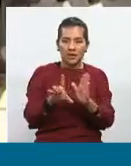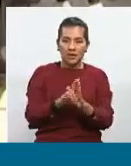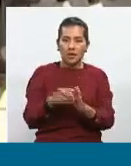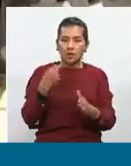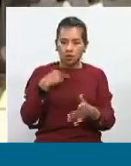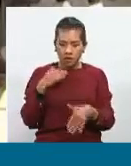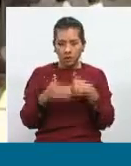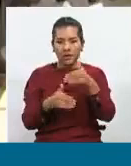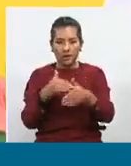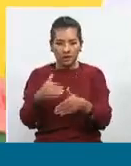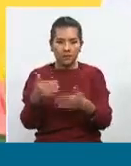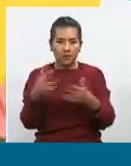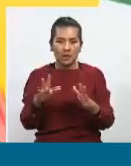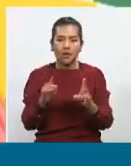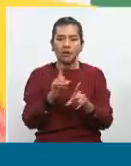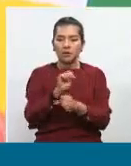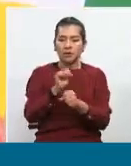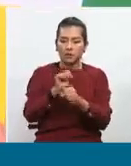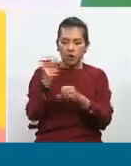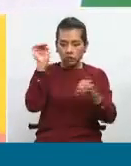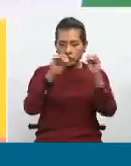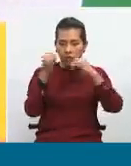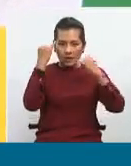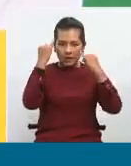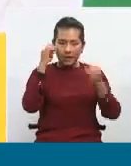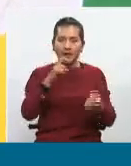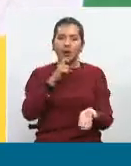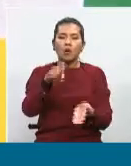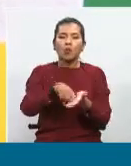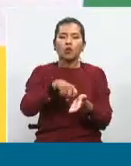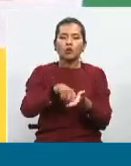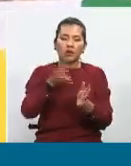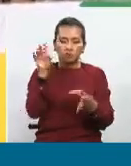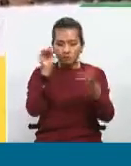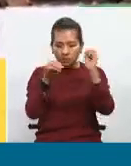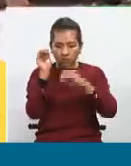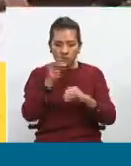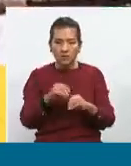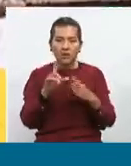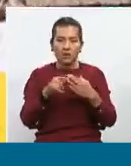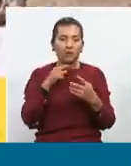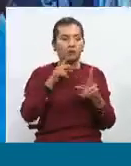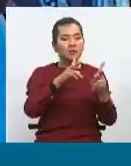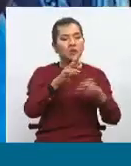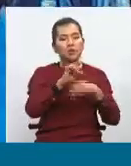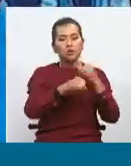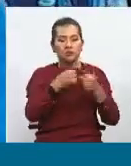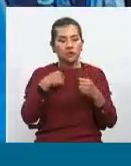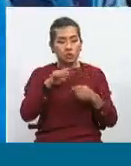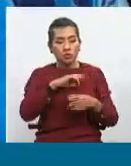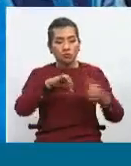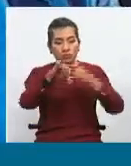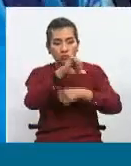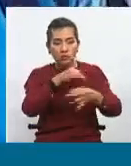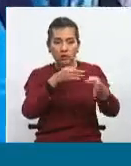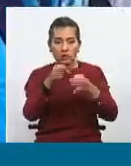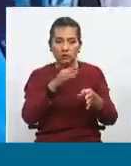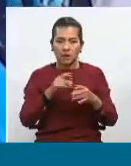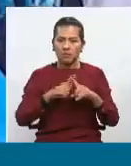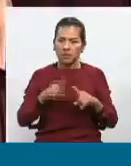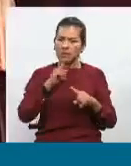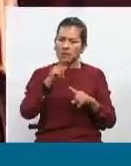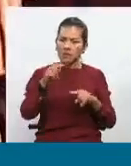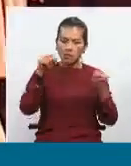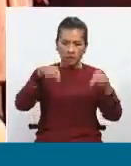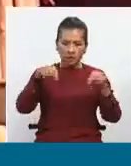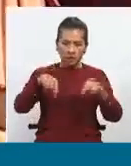Estamos ya con un borrador trabajado, tenemos listo para poderlo socializar con las víctimas y estamos seguros que en el transcurso de este año,